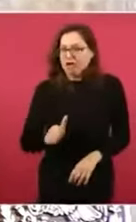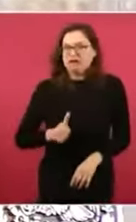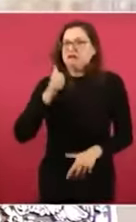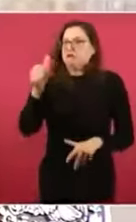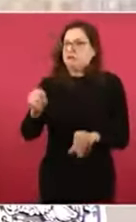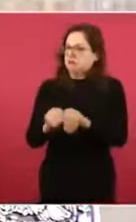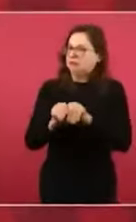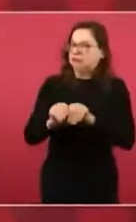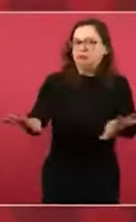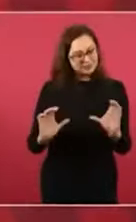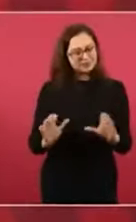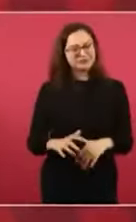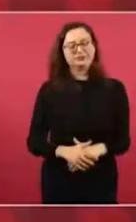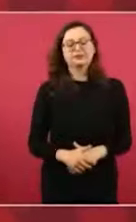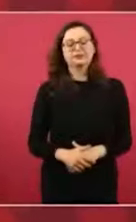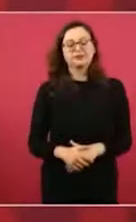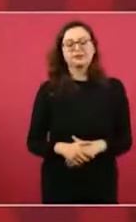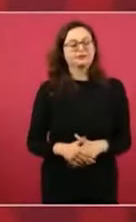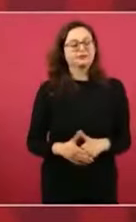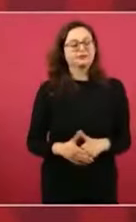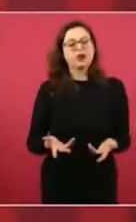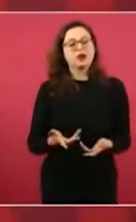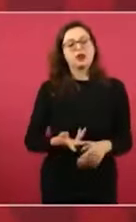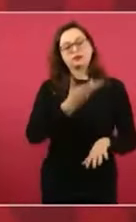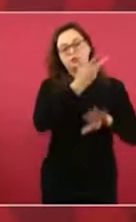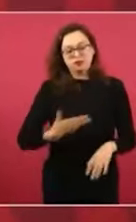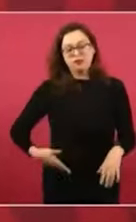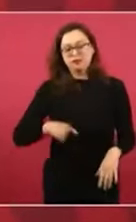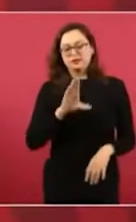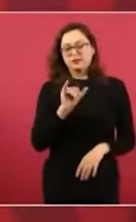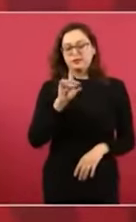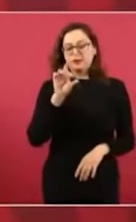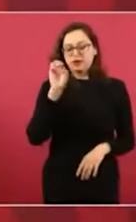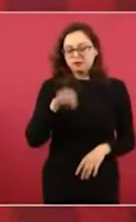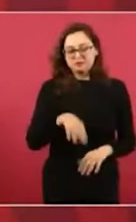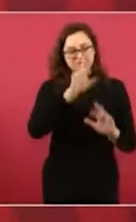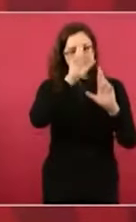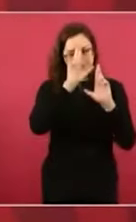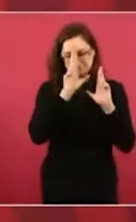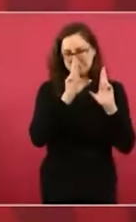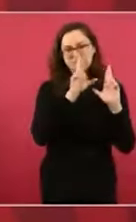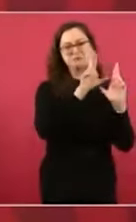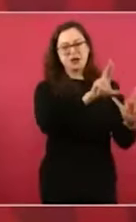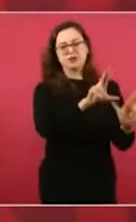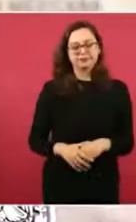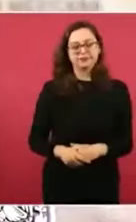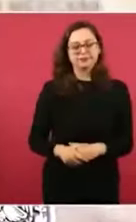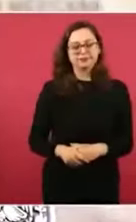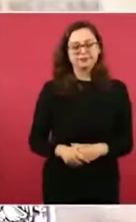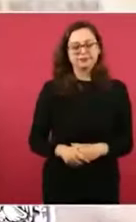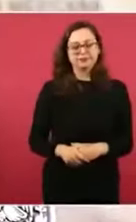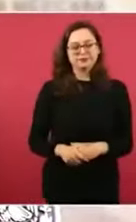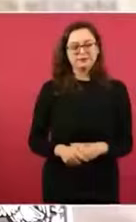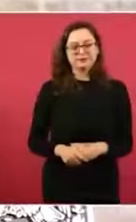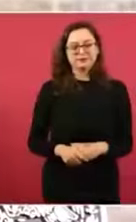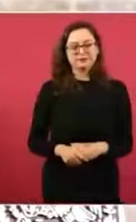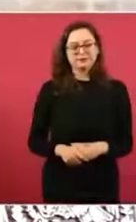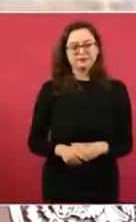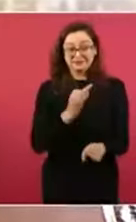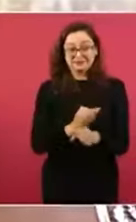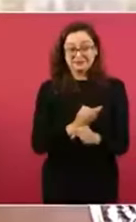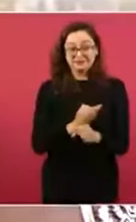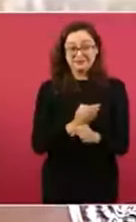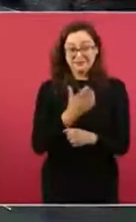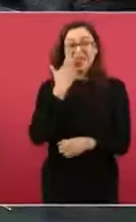respeto al presidente Biden y al gobierno de Estados Unidos y actuamos con responsabilidad. Entonces, lo que